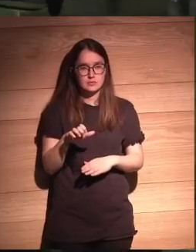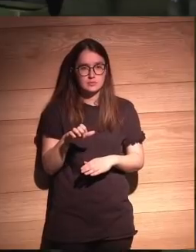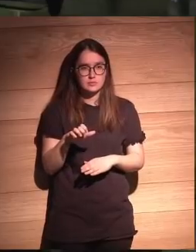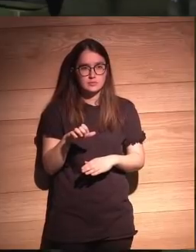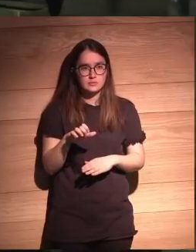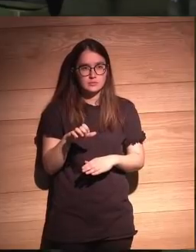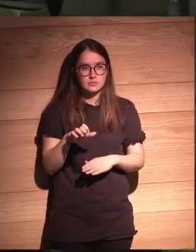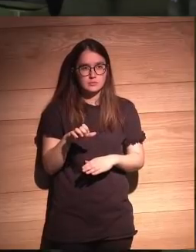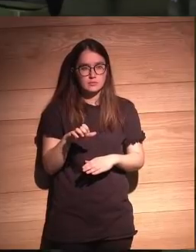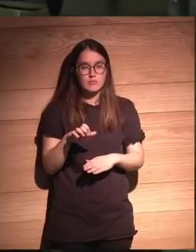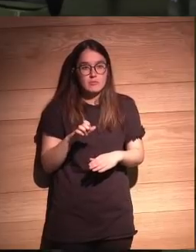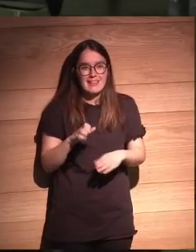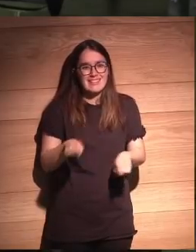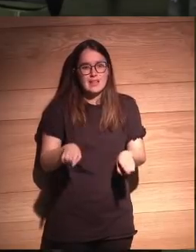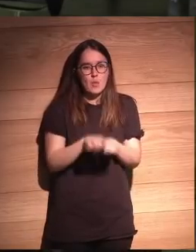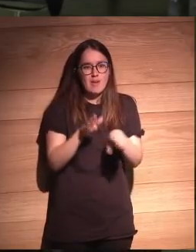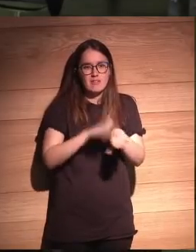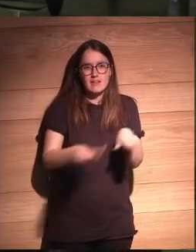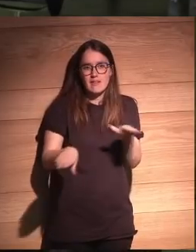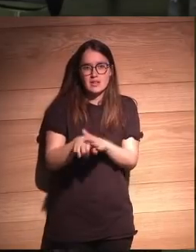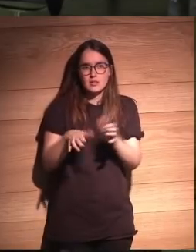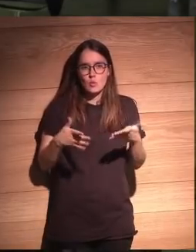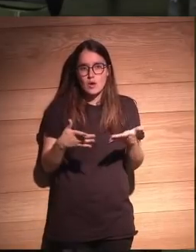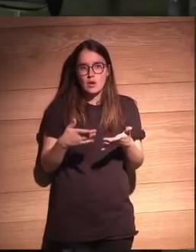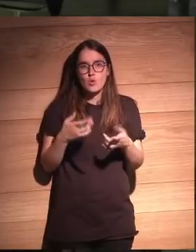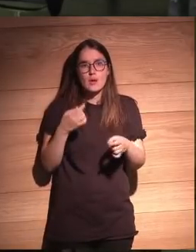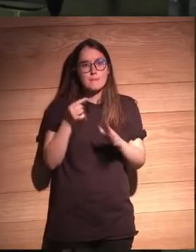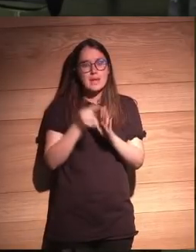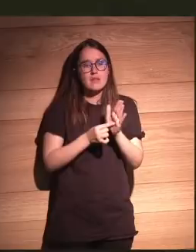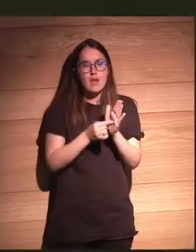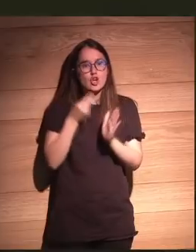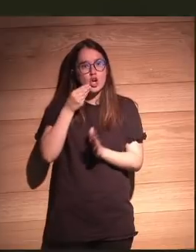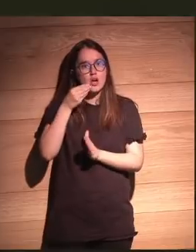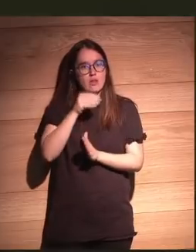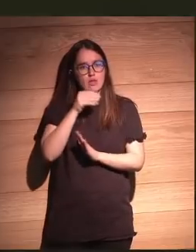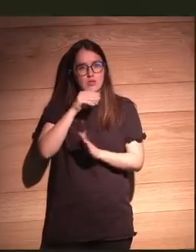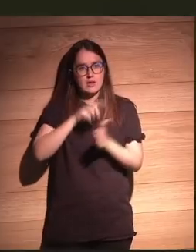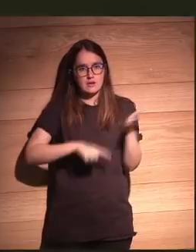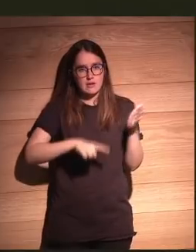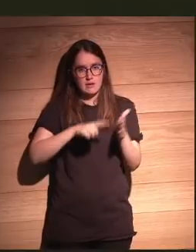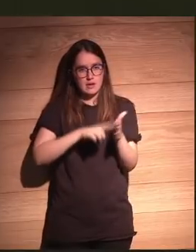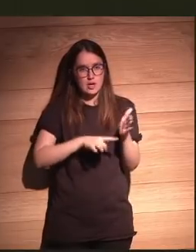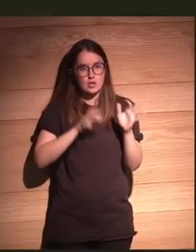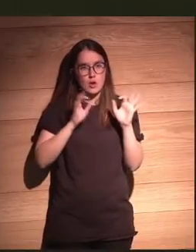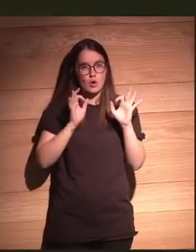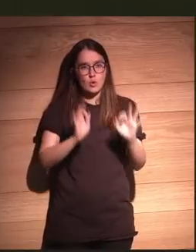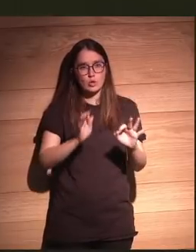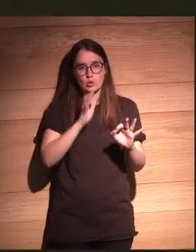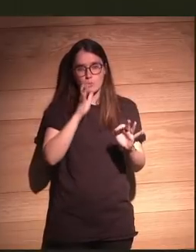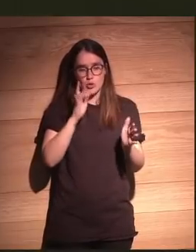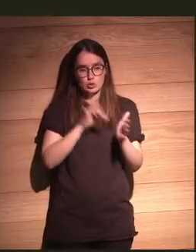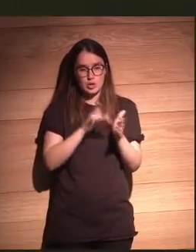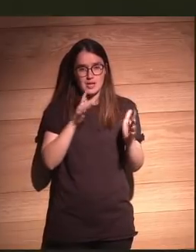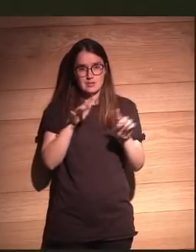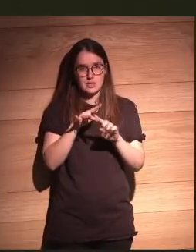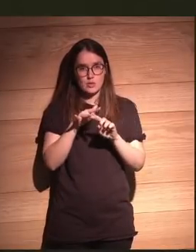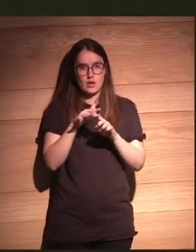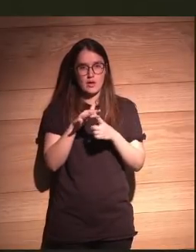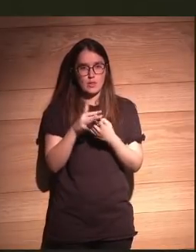el tinte político que tuvieran, pusieron encima de la mesa, fue la congelación de los alquileres, precisamente porque en un momento en el